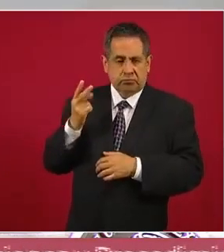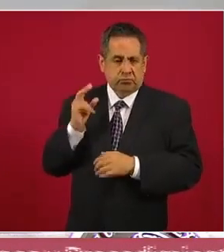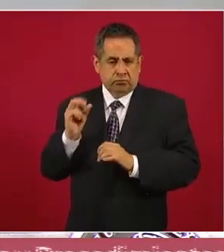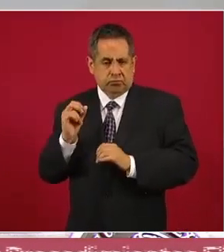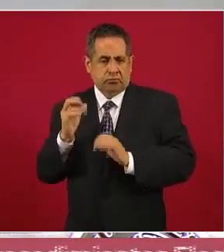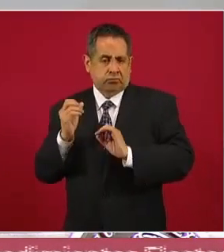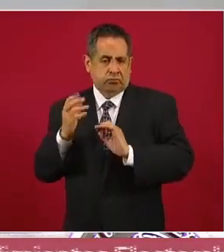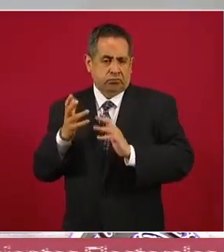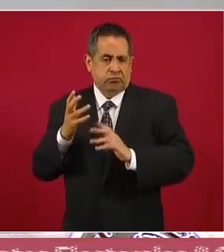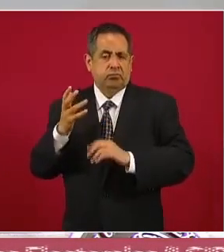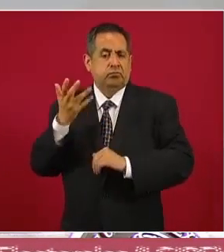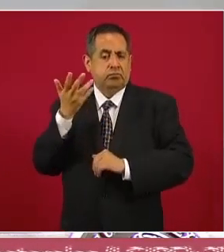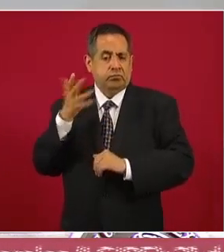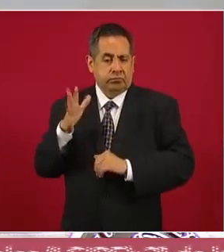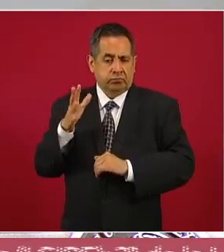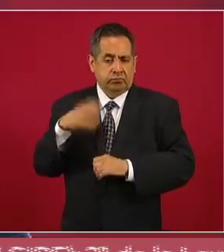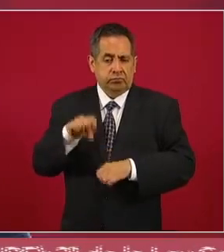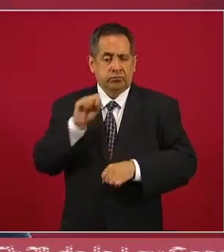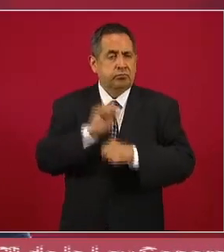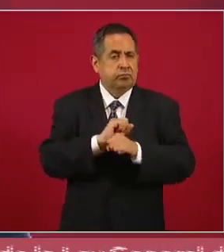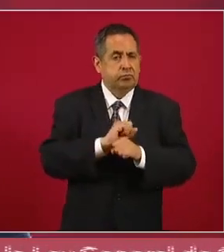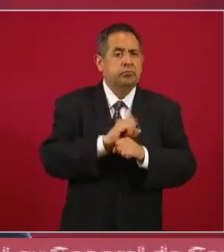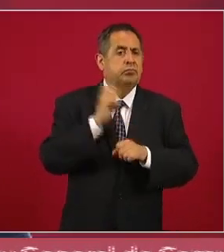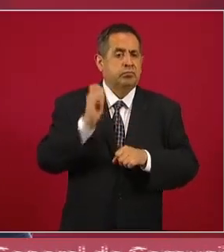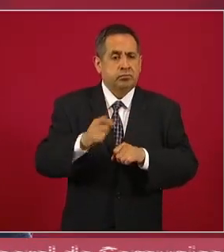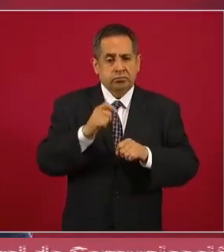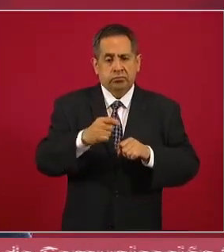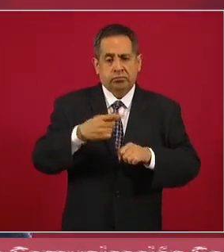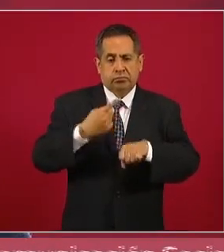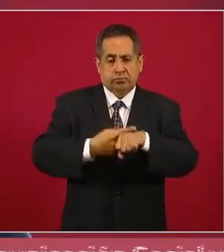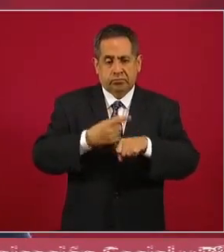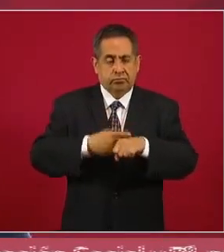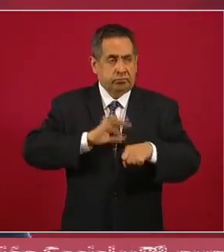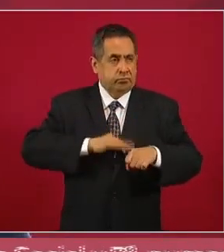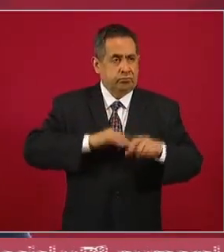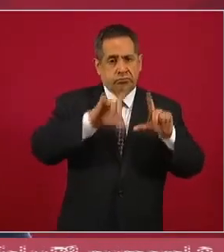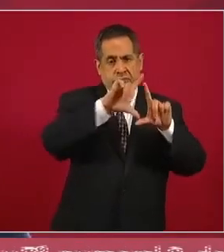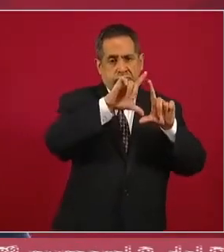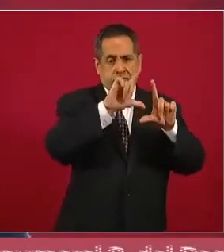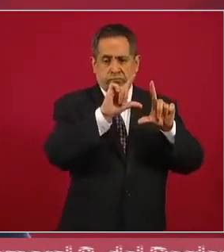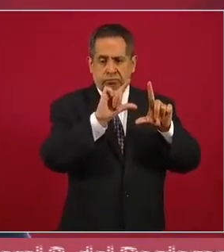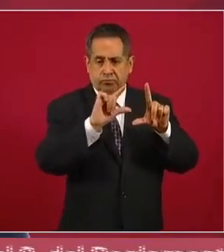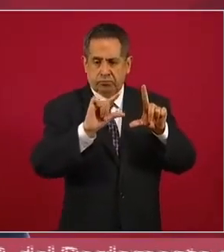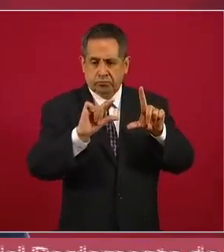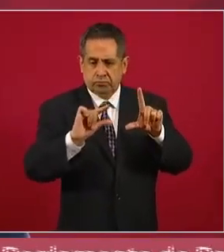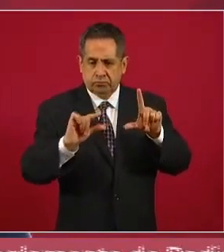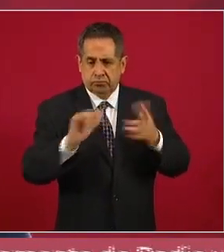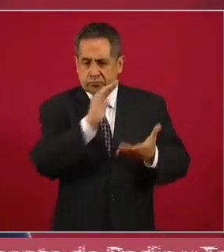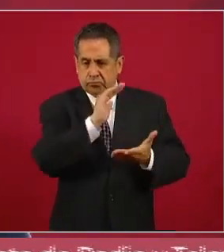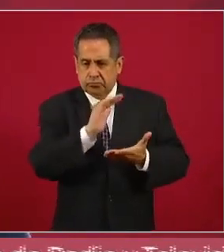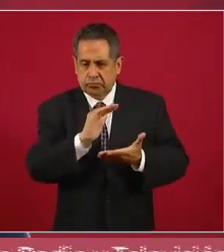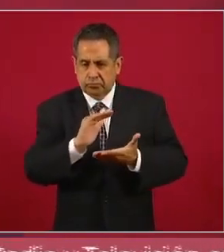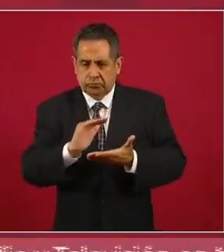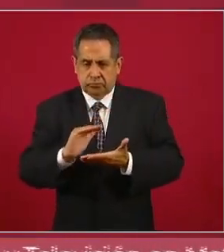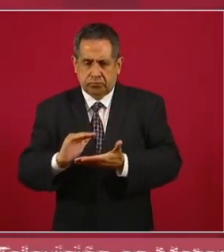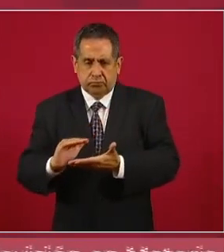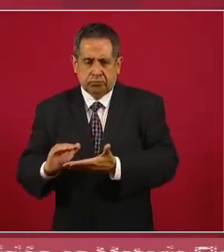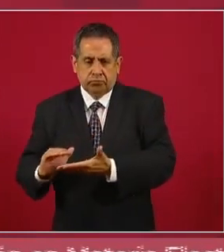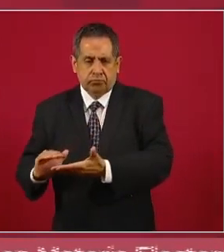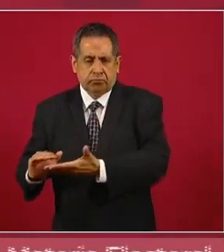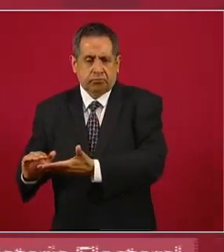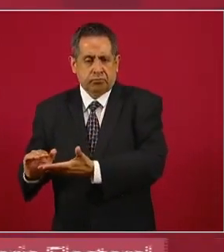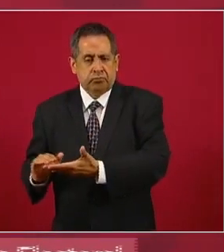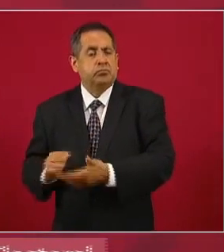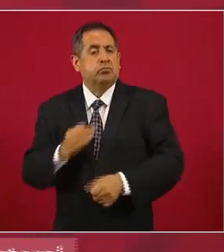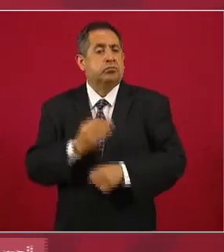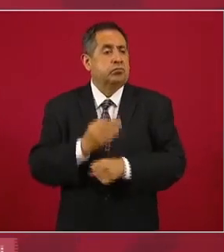2 o hasta 10 semanas con sus curvas epidemiológicas hacia abajo, en descenso. Y ningún estado